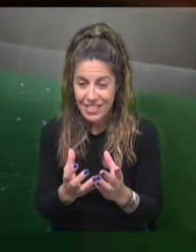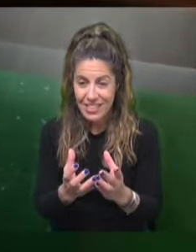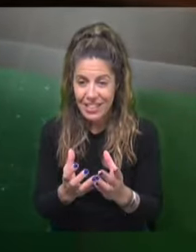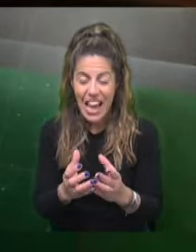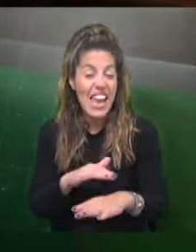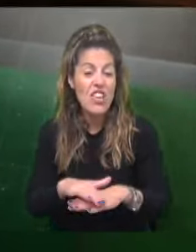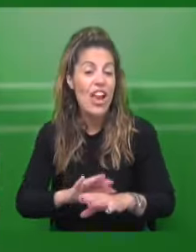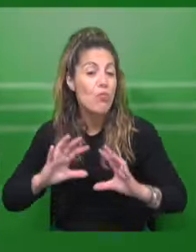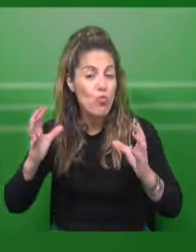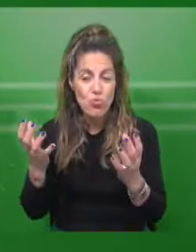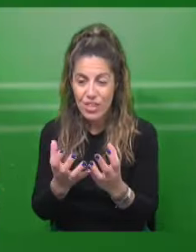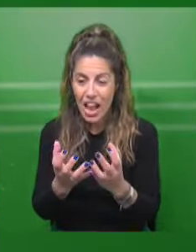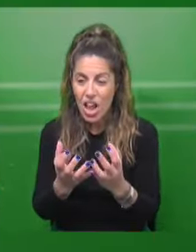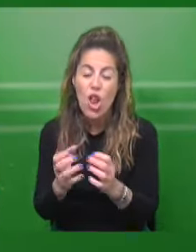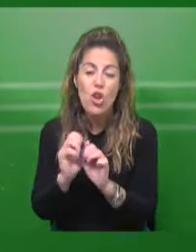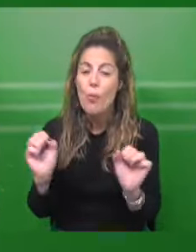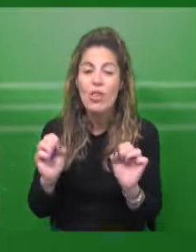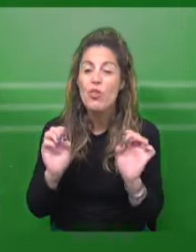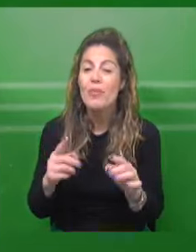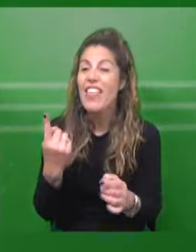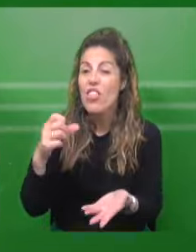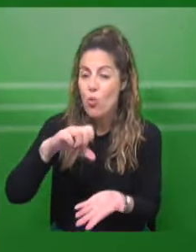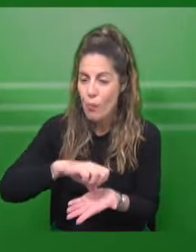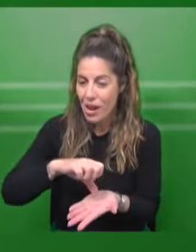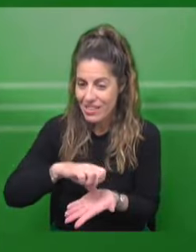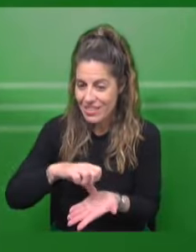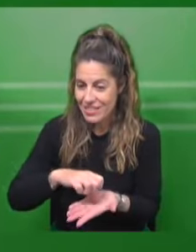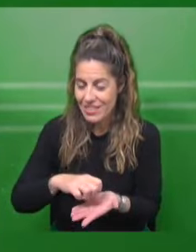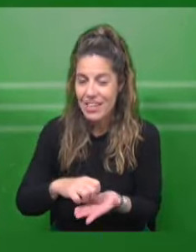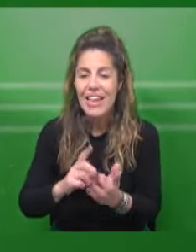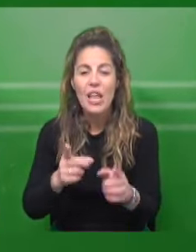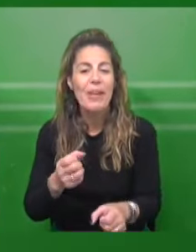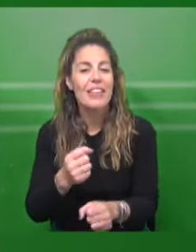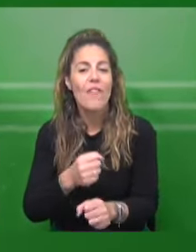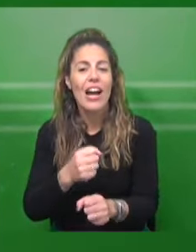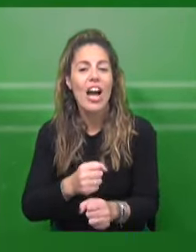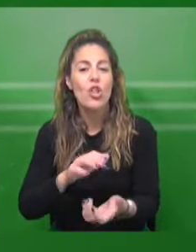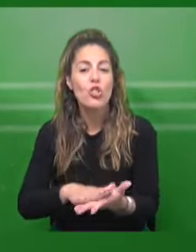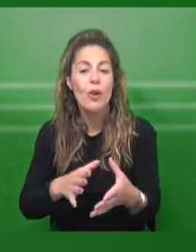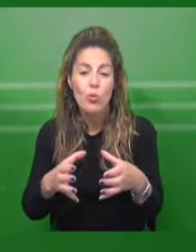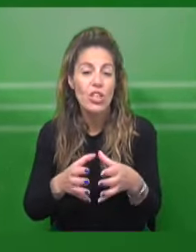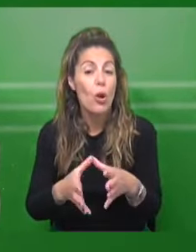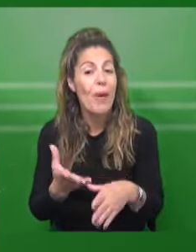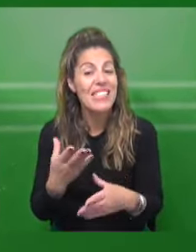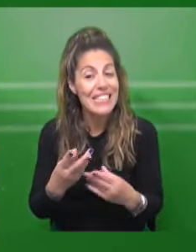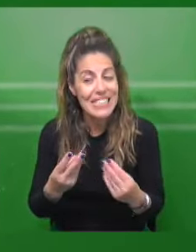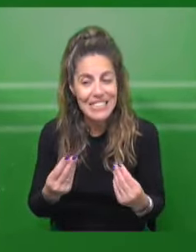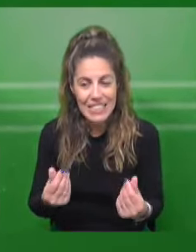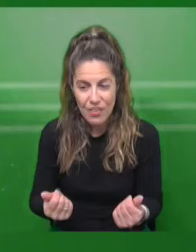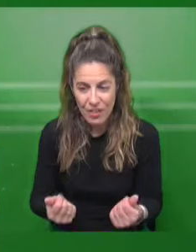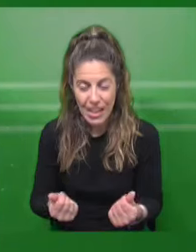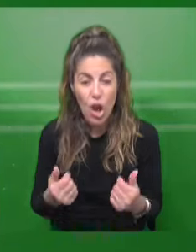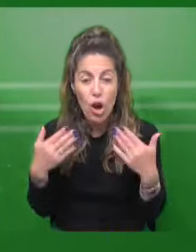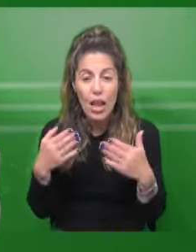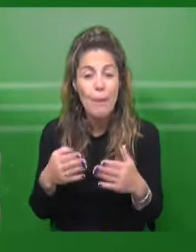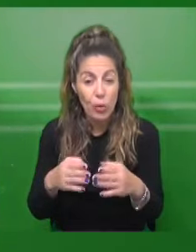podemos atender solamente desde un país entonces y además están trabajando sobre un sector cada vez más sensible y tiene que ver con la pregunta